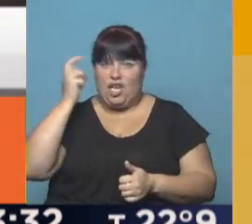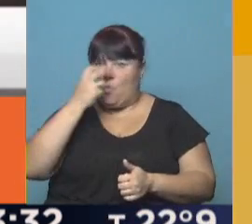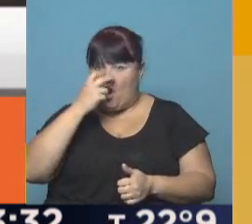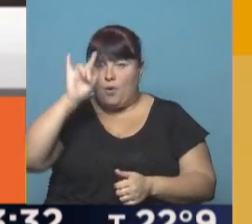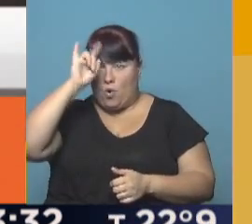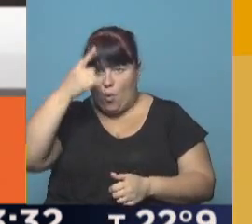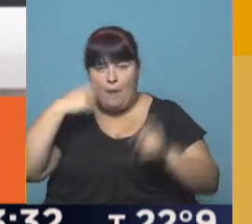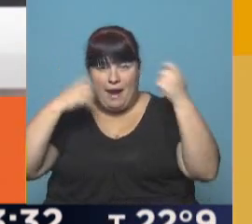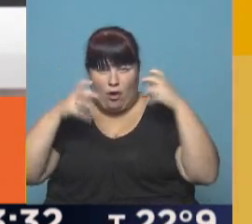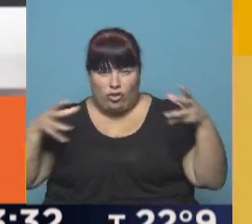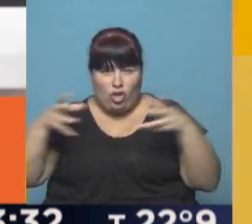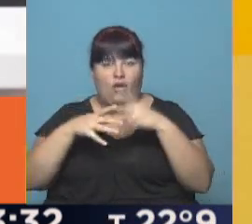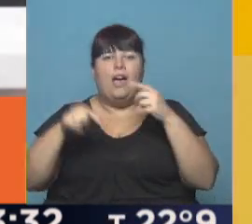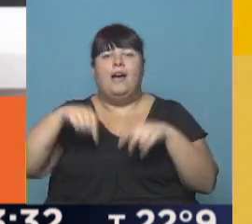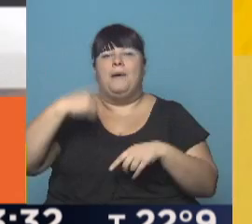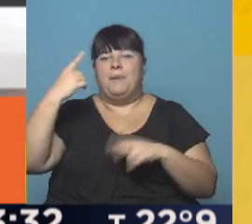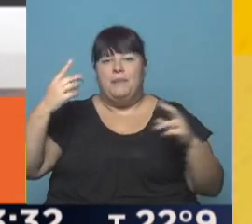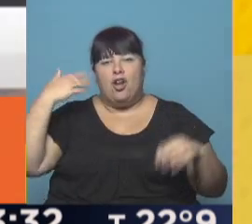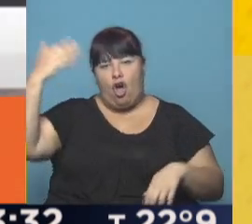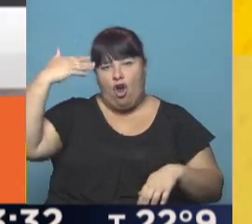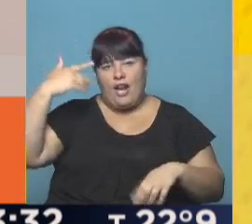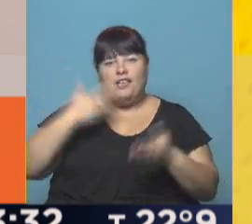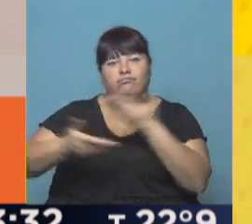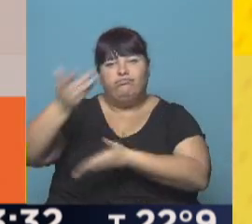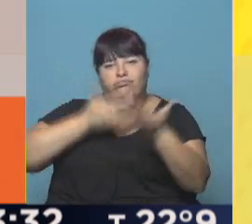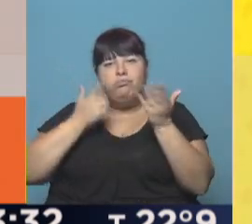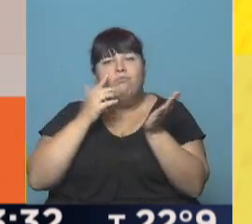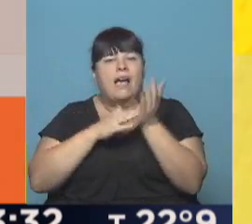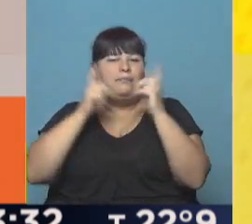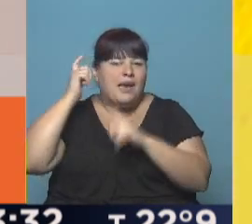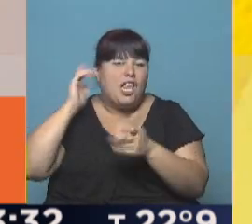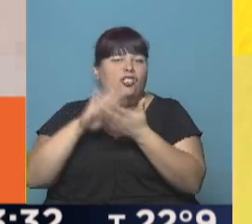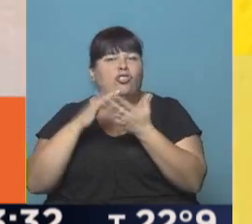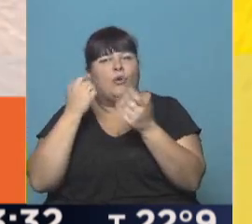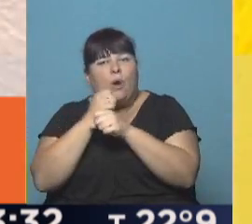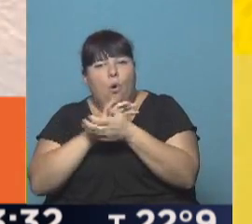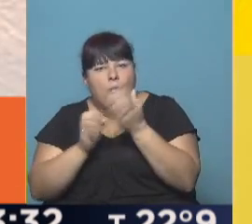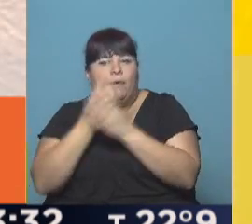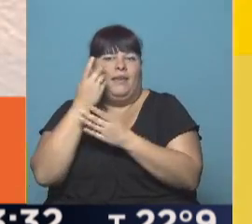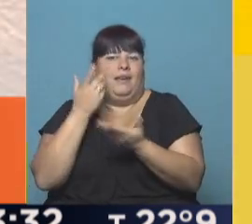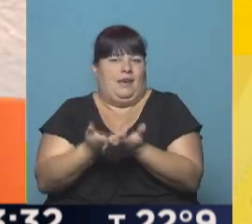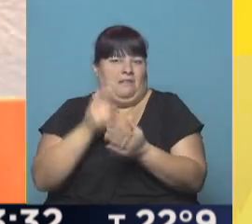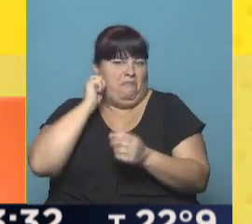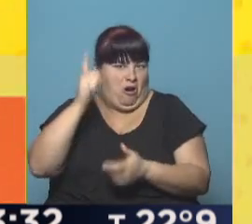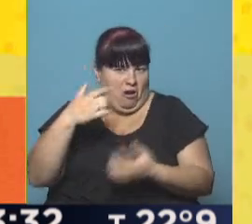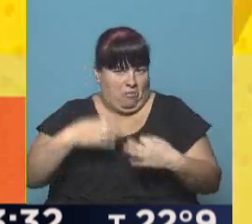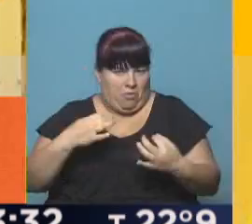Bolivia, Uruguay y Paraguay participan del primer congreso de intercambio de experiencias sobre emprendimientos que encabezaron con